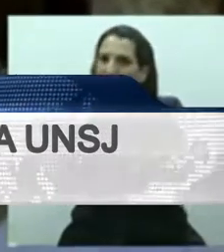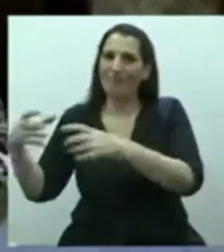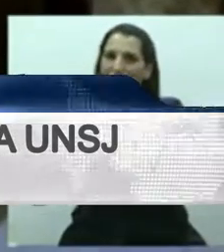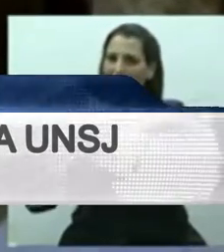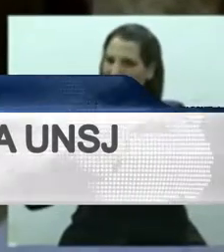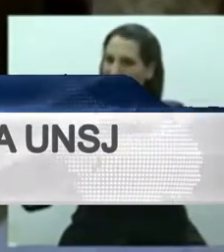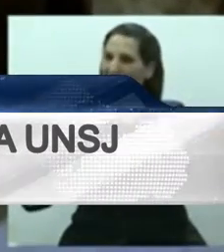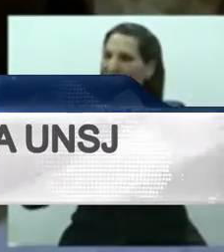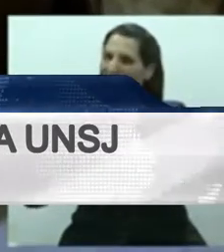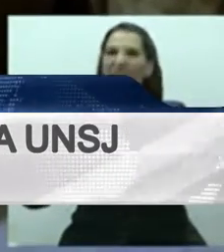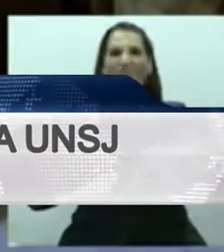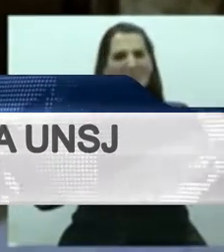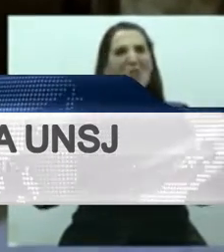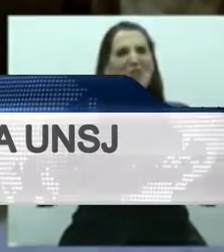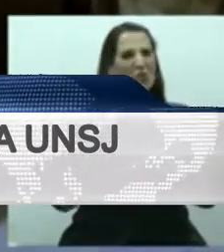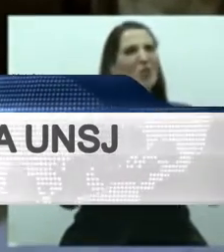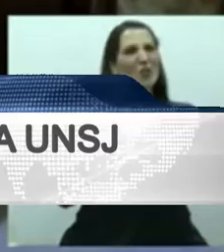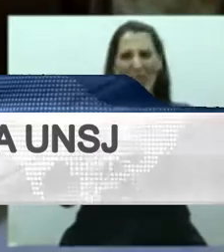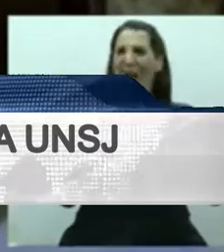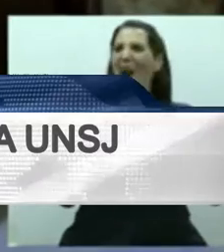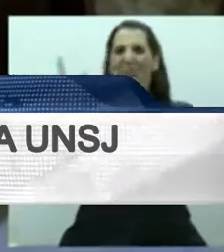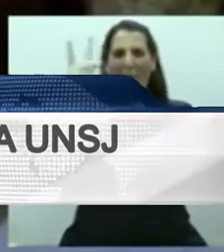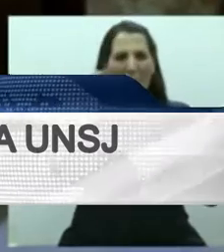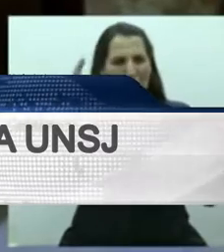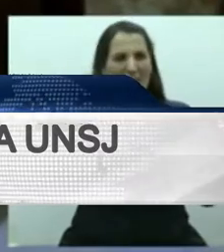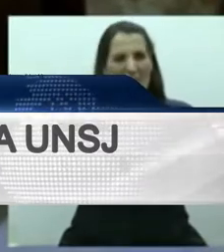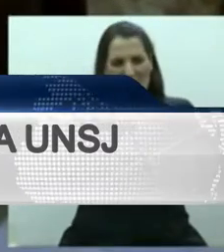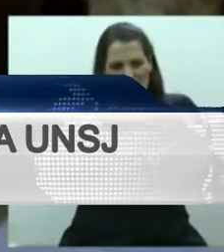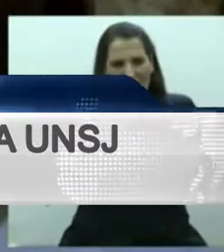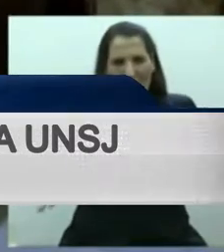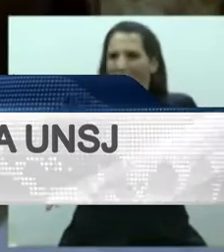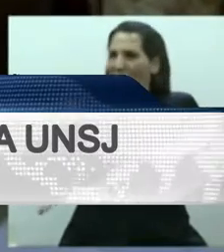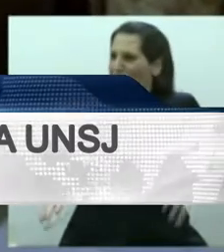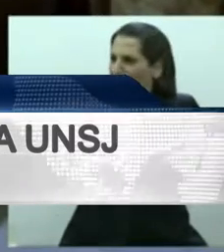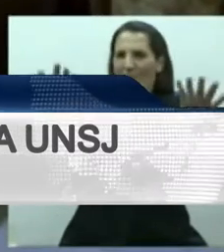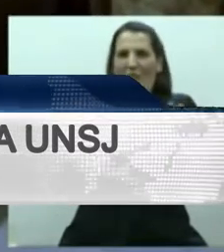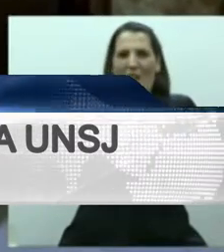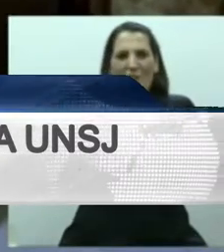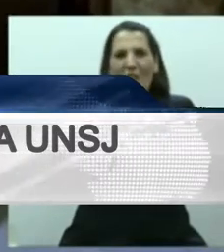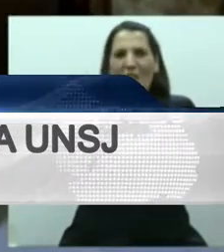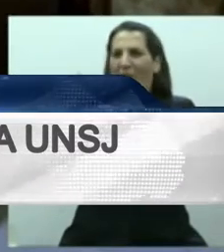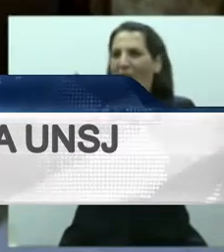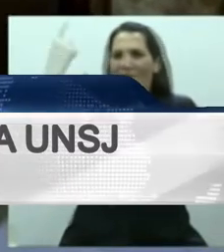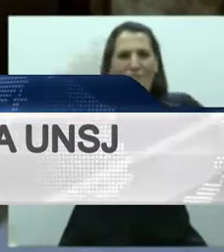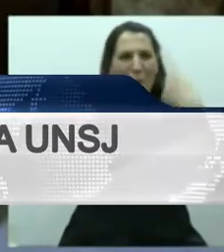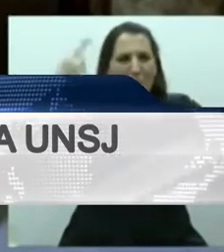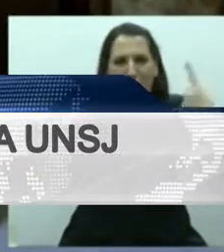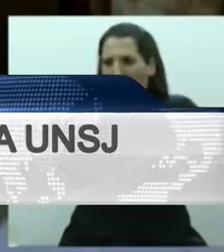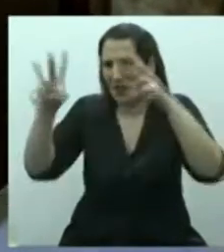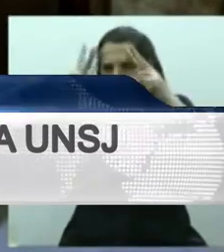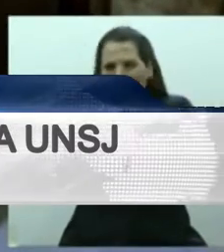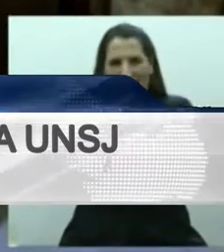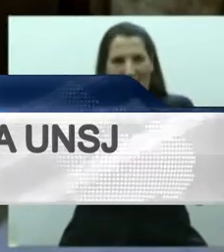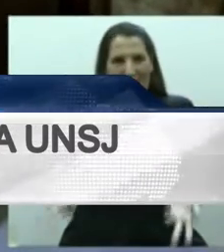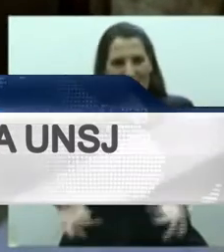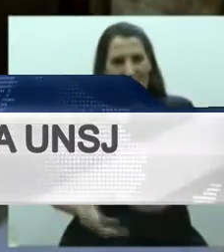ir tomando el rector, los decanos no quedan fuera de ello tampoco, ni los directores de departamento.